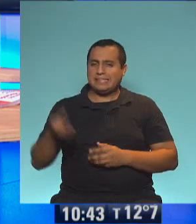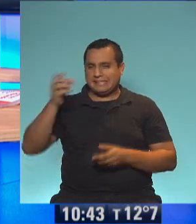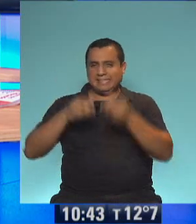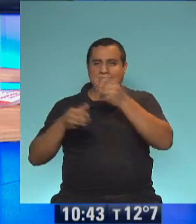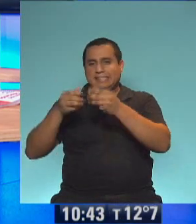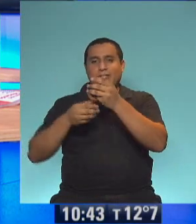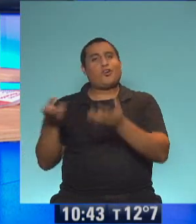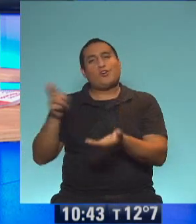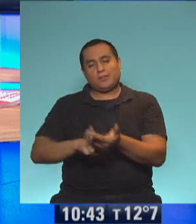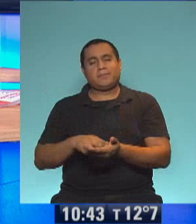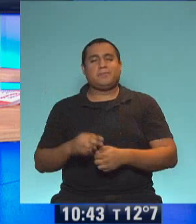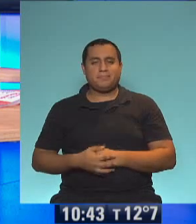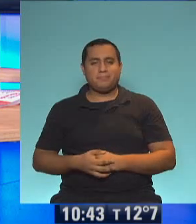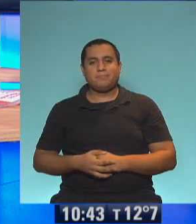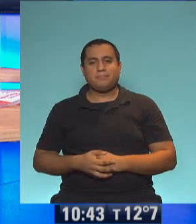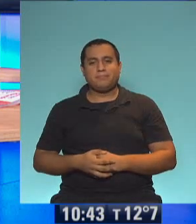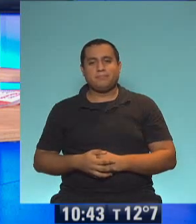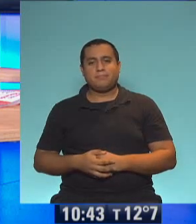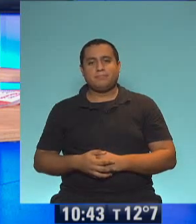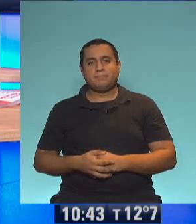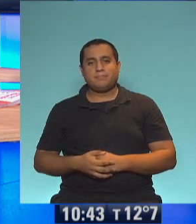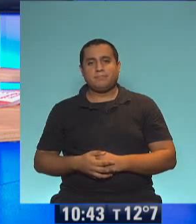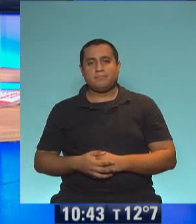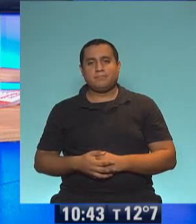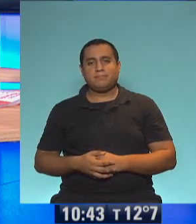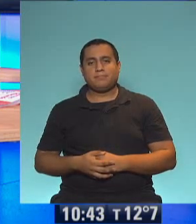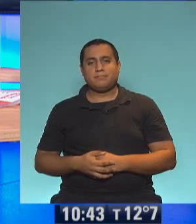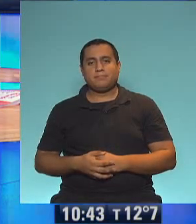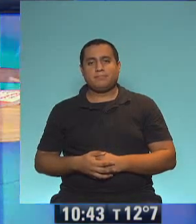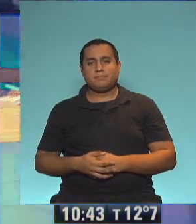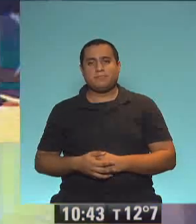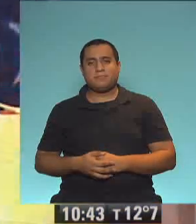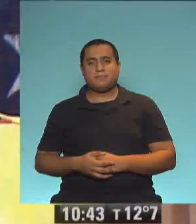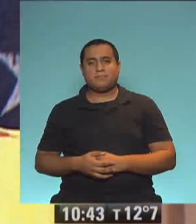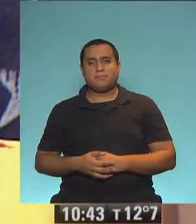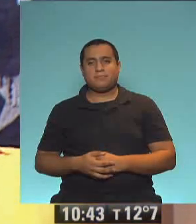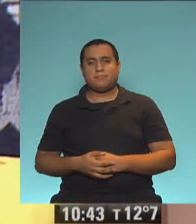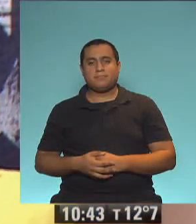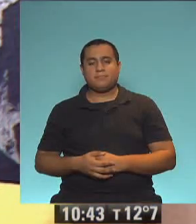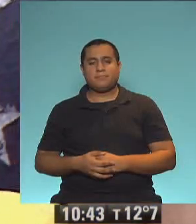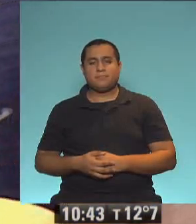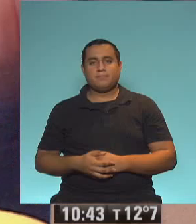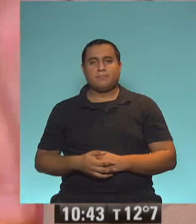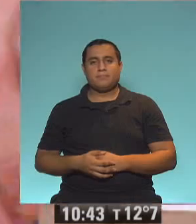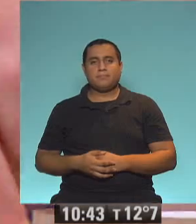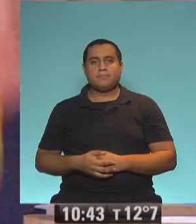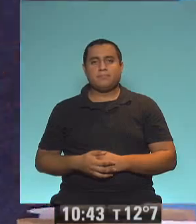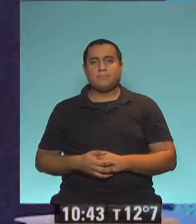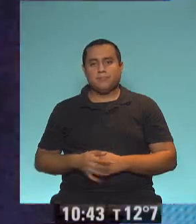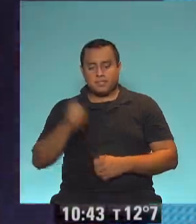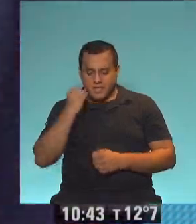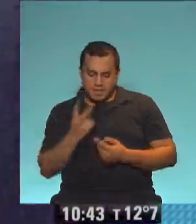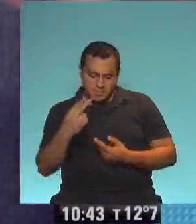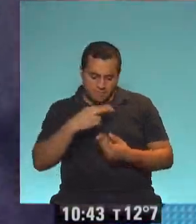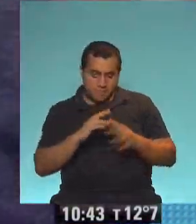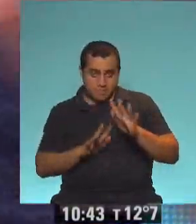a intentar. Claro volvemos sí. A reconstruir nuestra nave espacial. Chan, chan, chan, chan. Nosotros ya teníamos ojitos recortados y esas cosas, pero lo